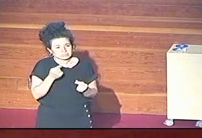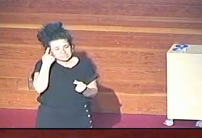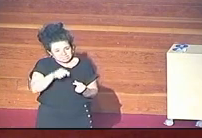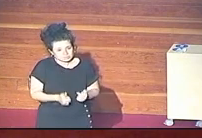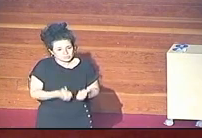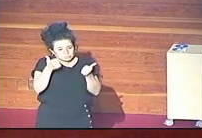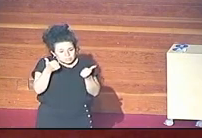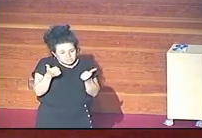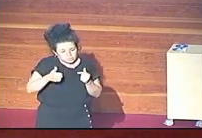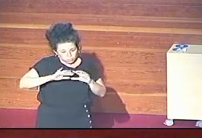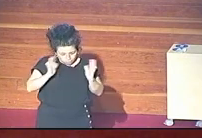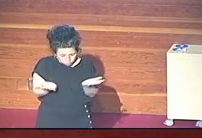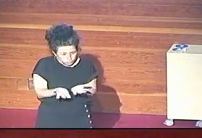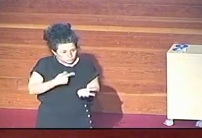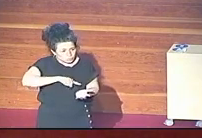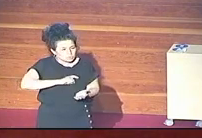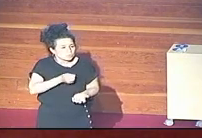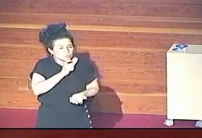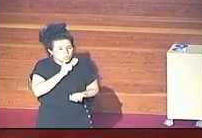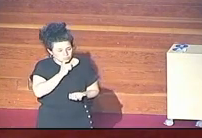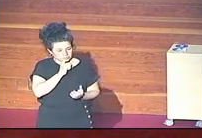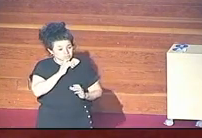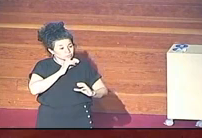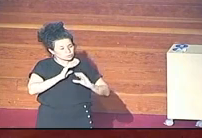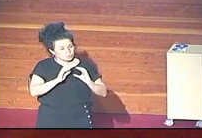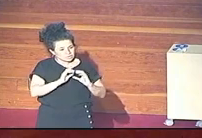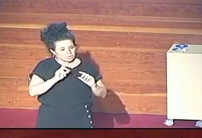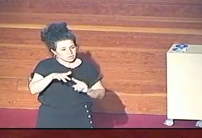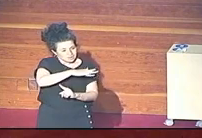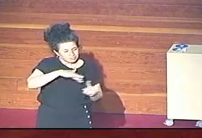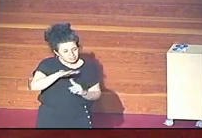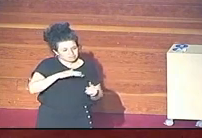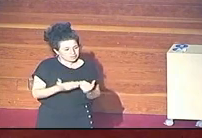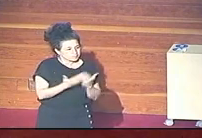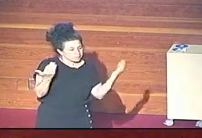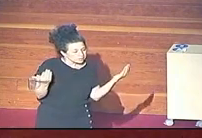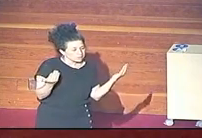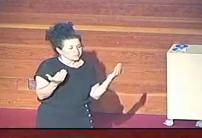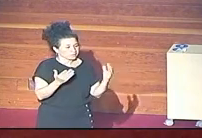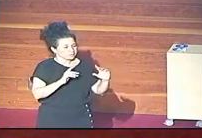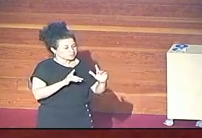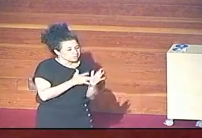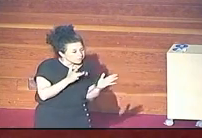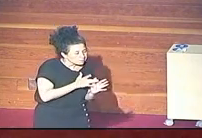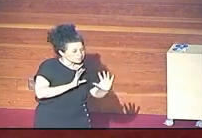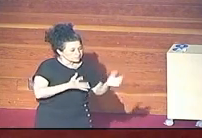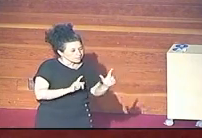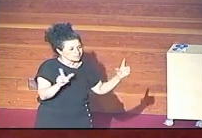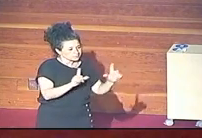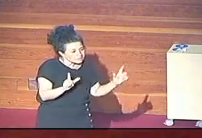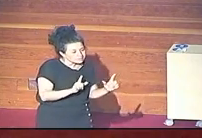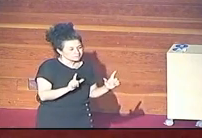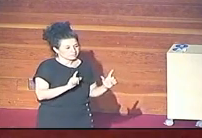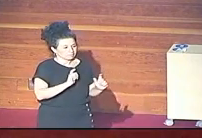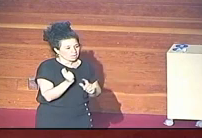la comunicación ambiental además de los medios de comunicación los periódicos revistas las radios las televisiones las